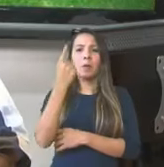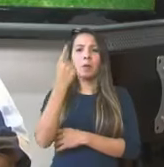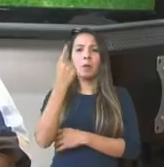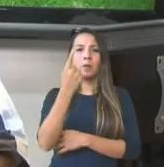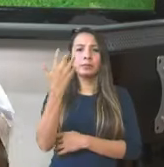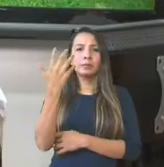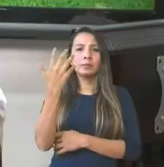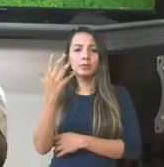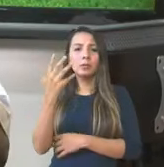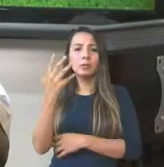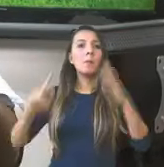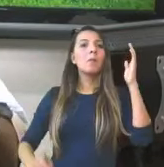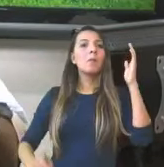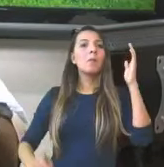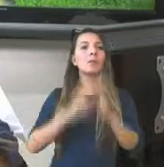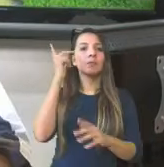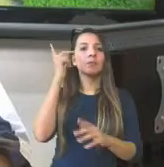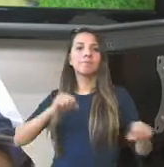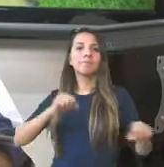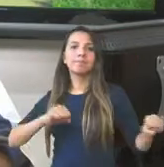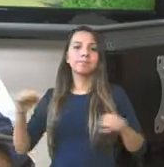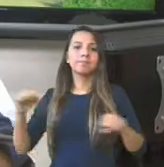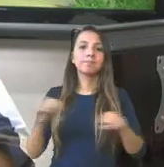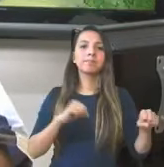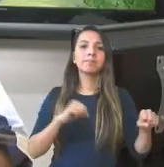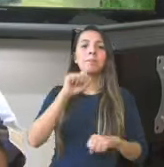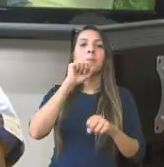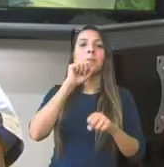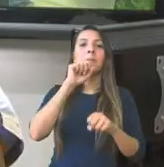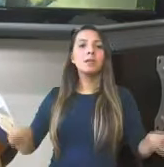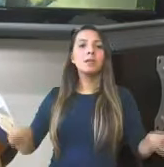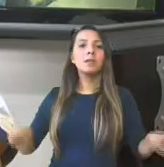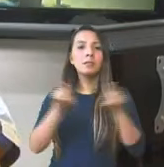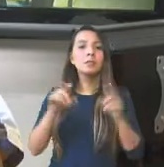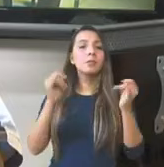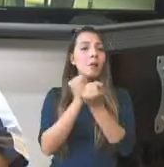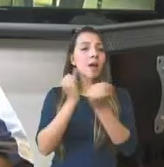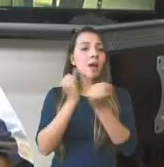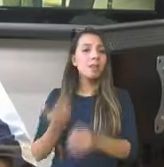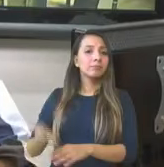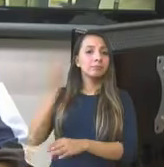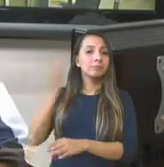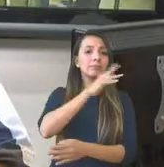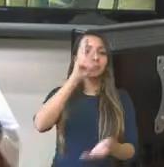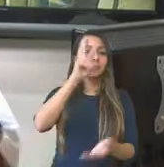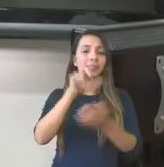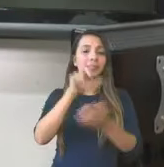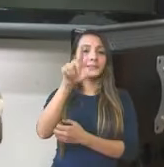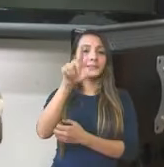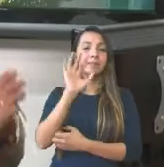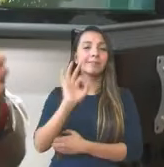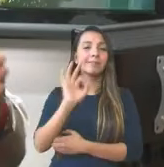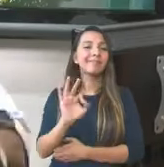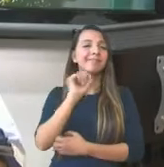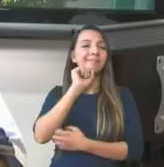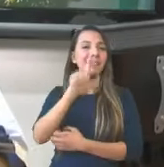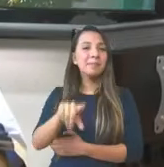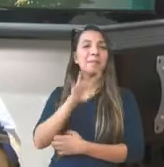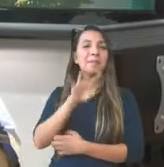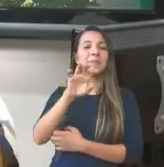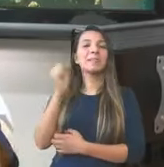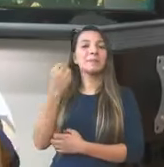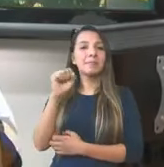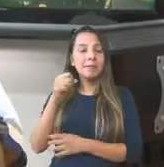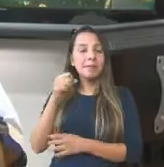un sismo como el que pasó en el 2017, exactamente un 19 de septiembre, como pasó el 19 de